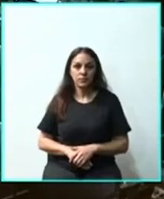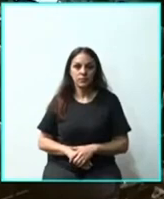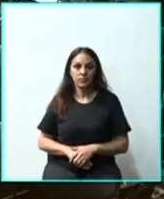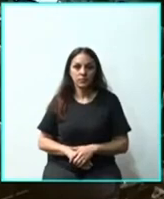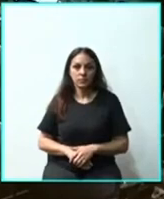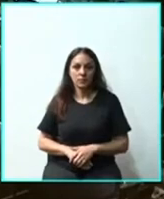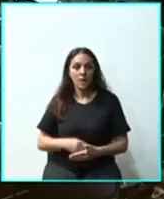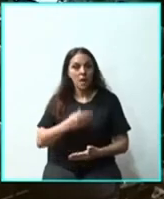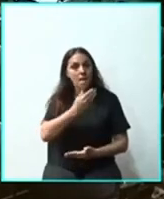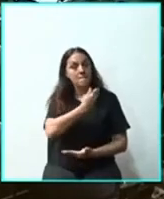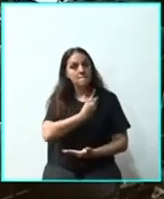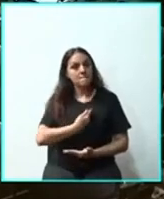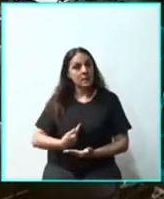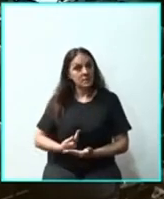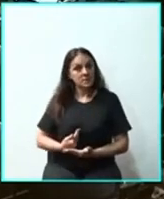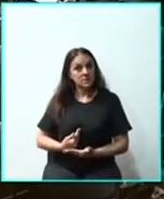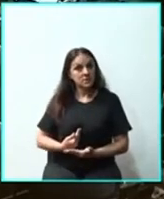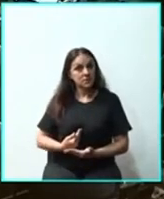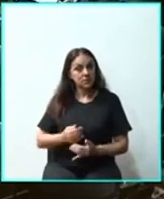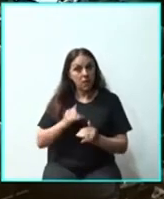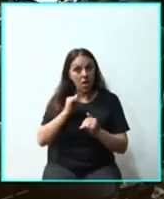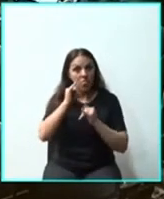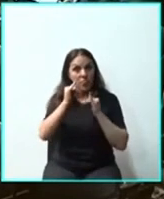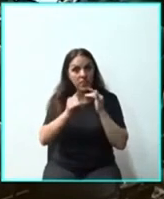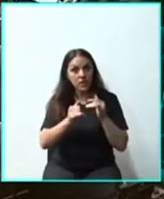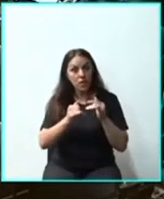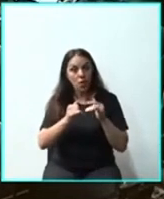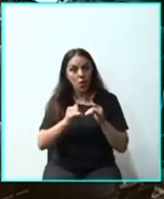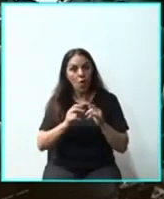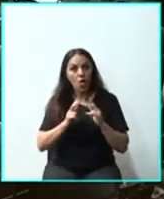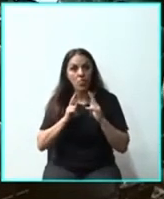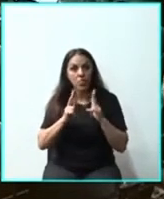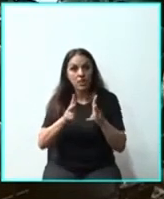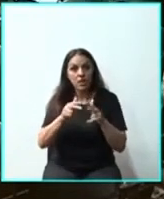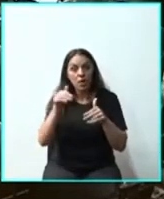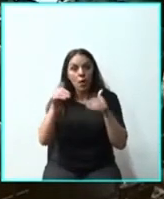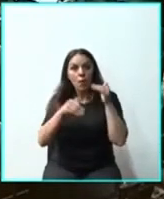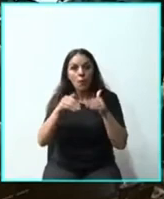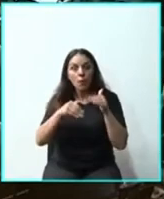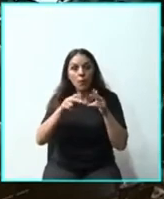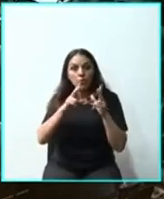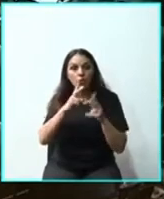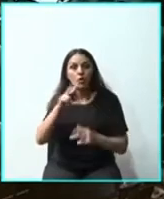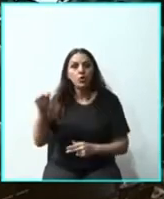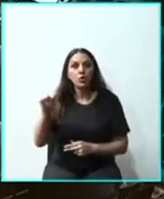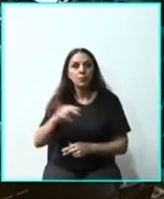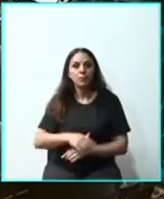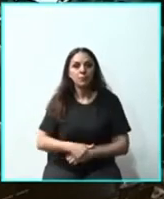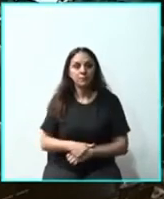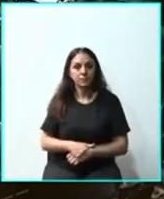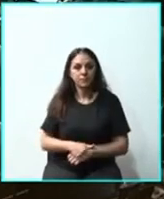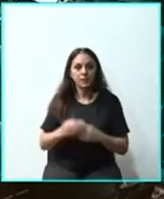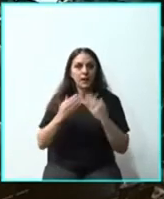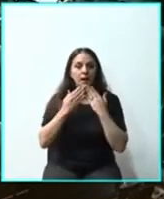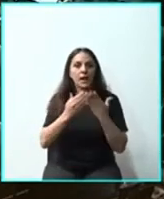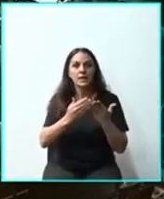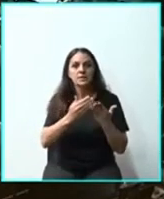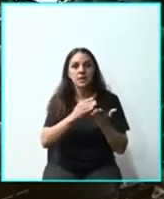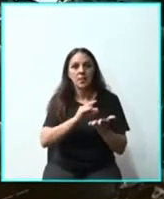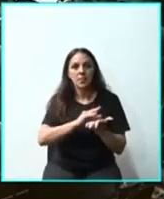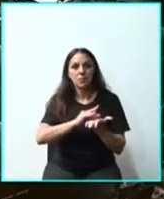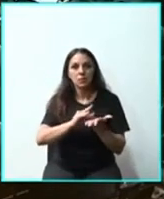Sí, señor presidente, para dejar asentado mi voto negativo. Gracias, diputado.